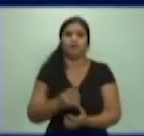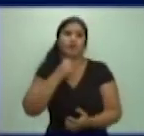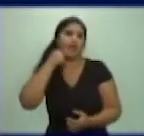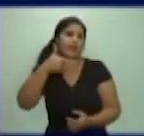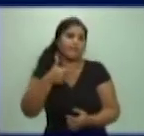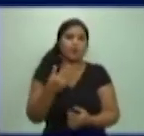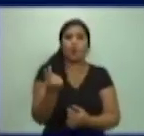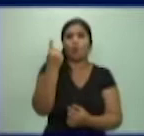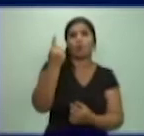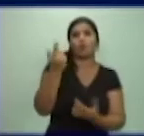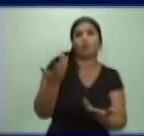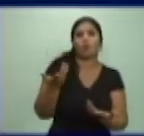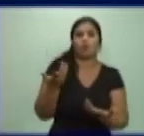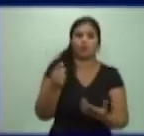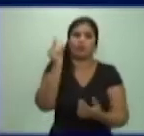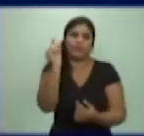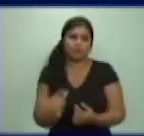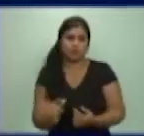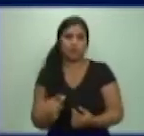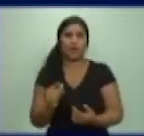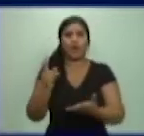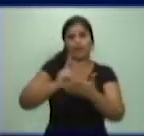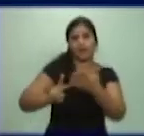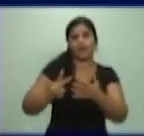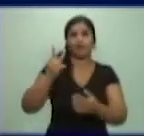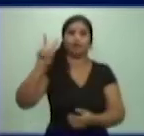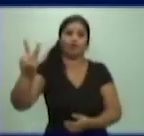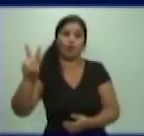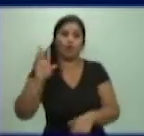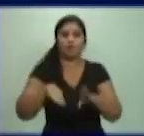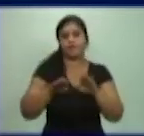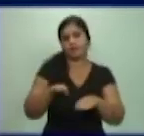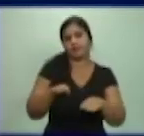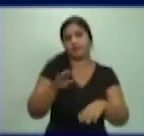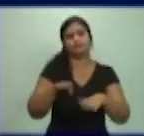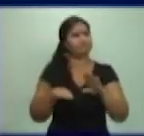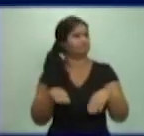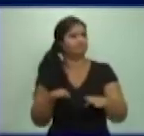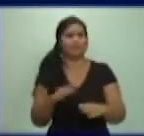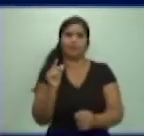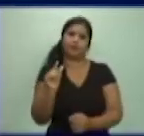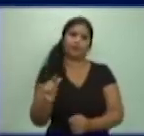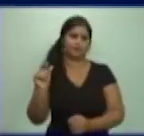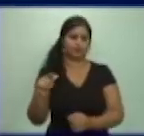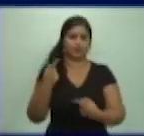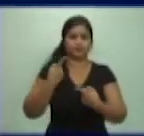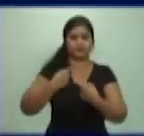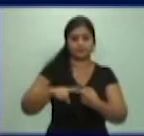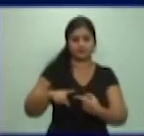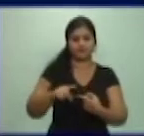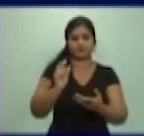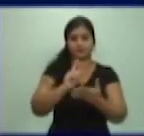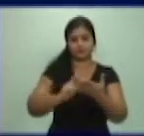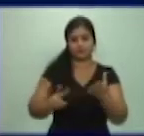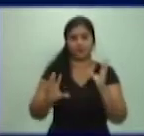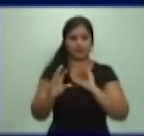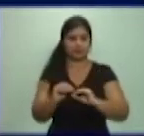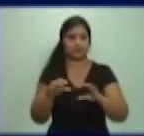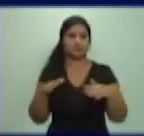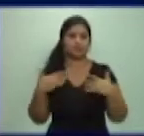veces que sea necesario. Dice el texto: la lectura nos permite evadir la realidad más